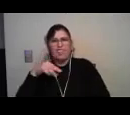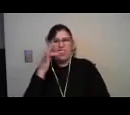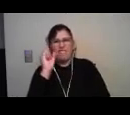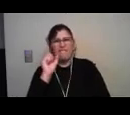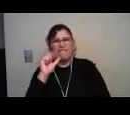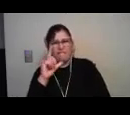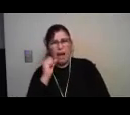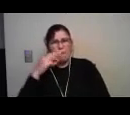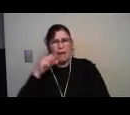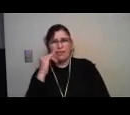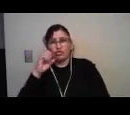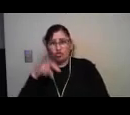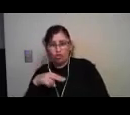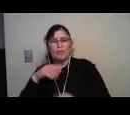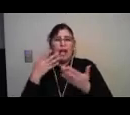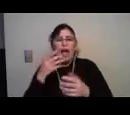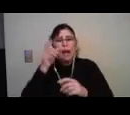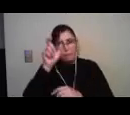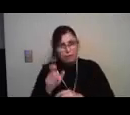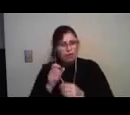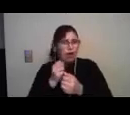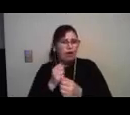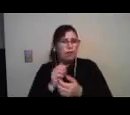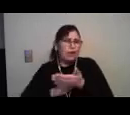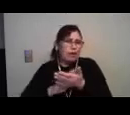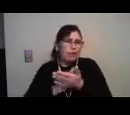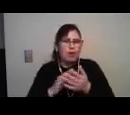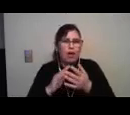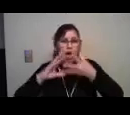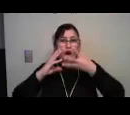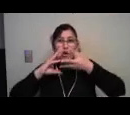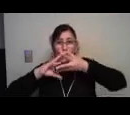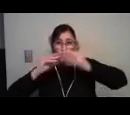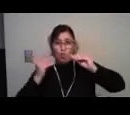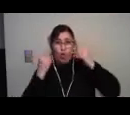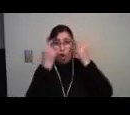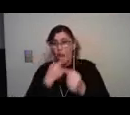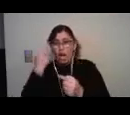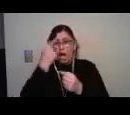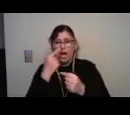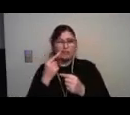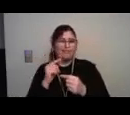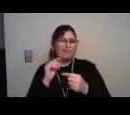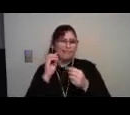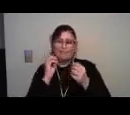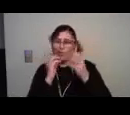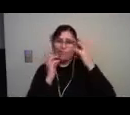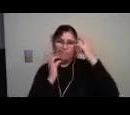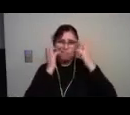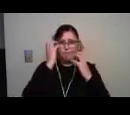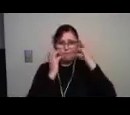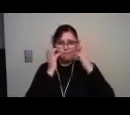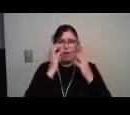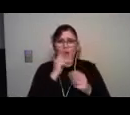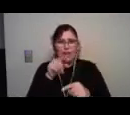manifiesta por incapacidad para poder hacer movilidad de los músculos de la cara. Y tengo una imagen que es lo